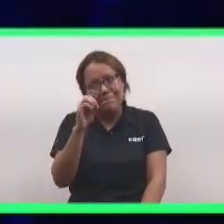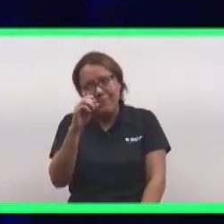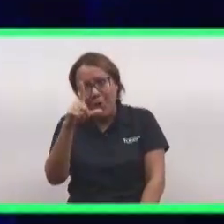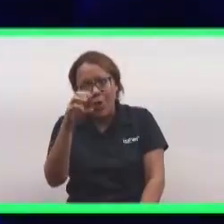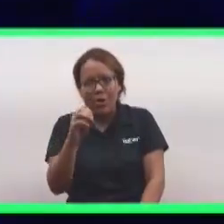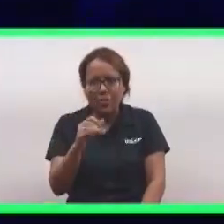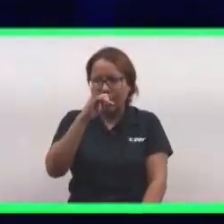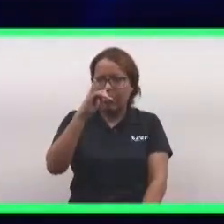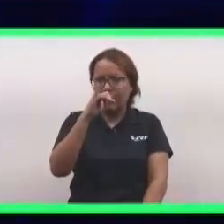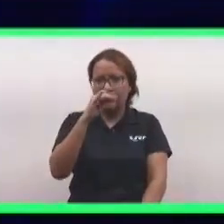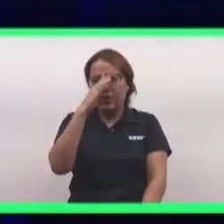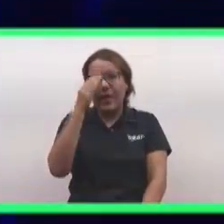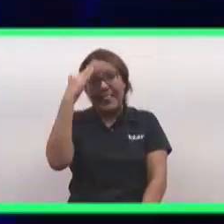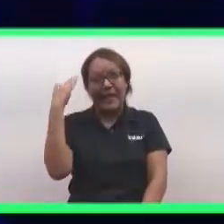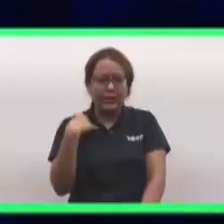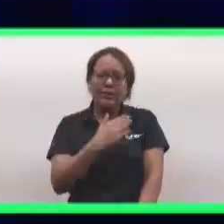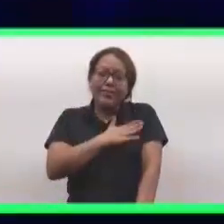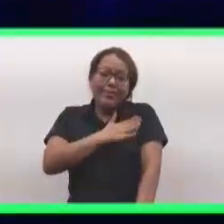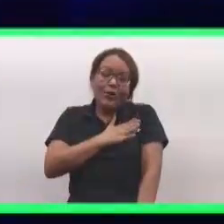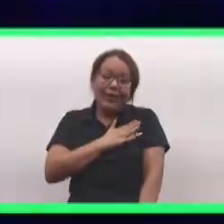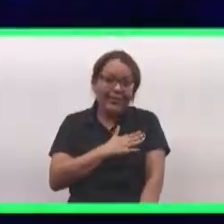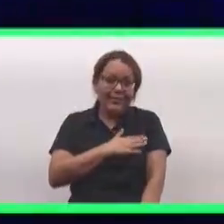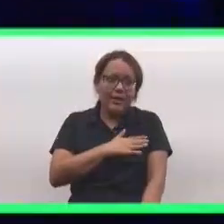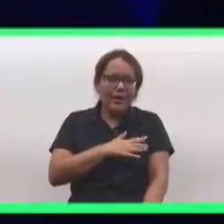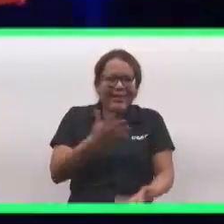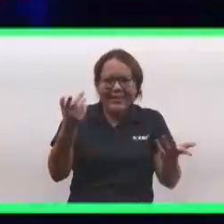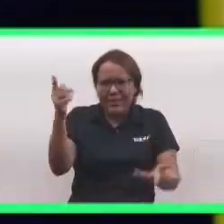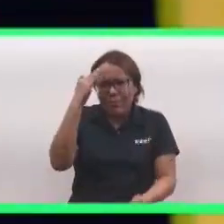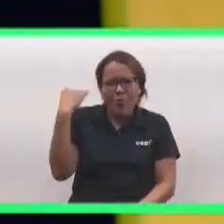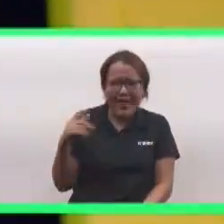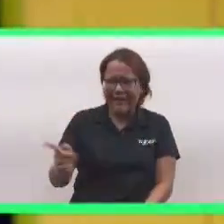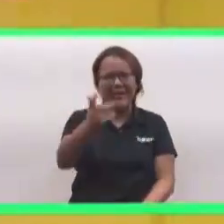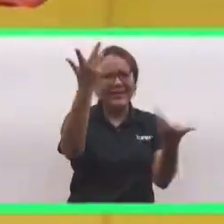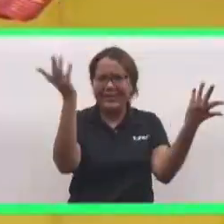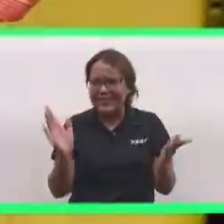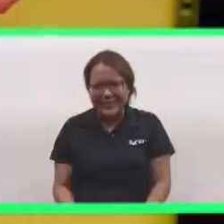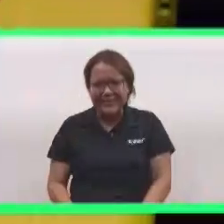Ay, que la niña es bien enamorada. Dígalo. No, no lo diga.